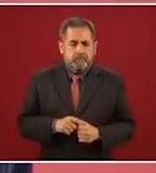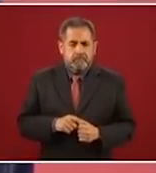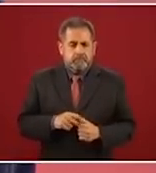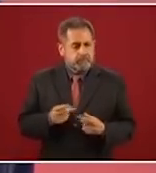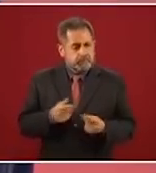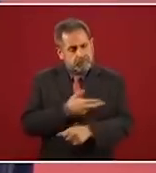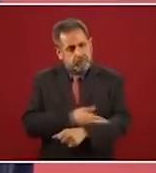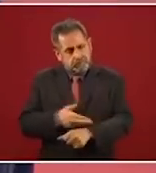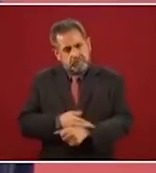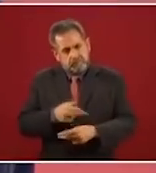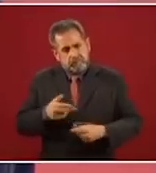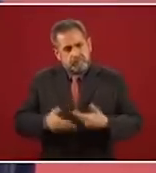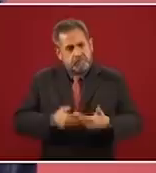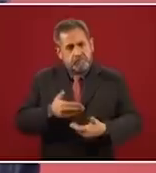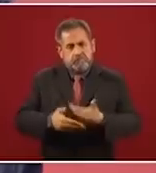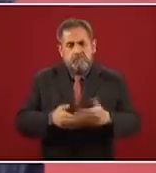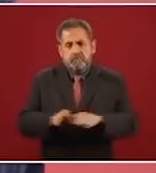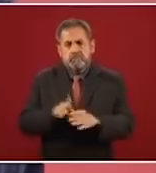acelera,